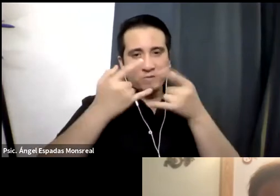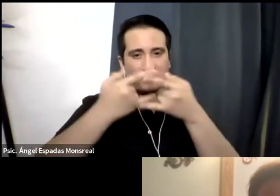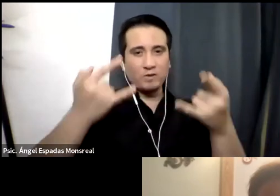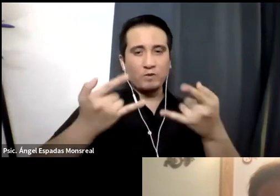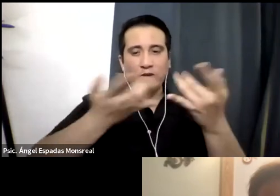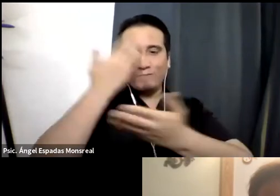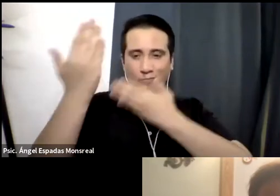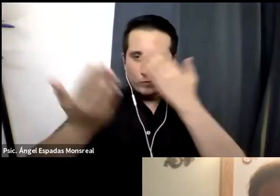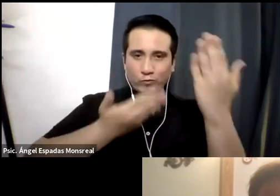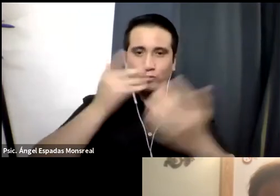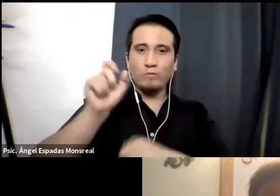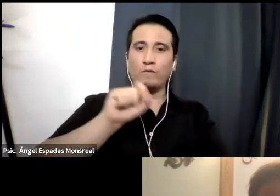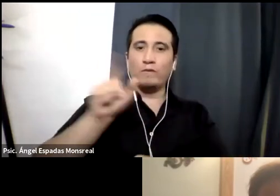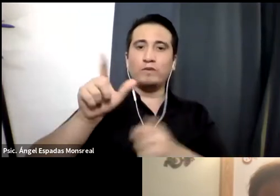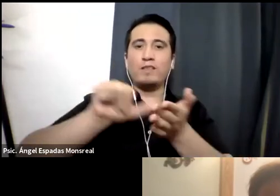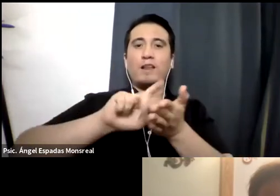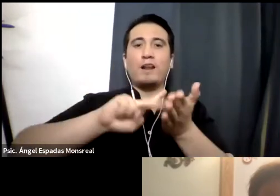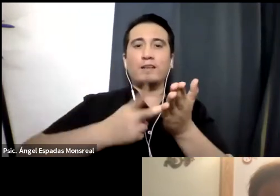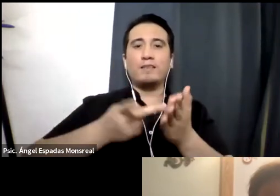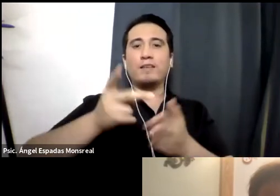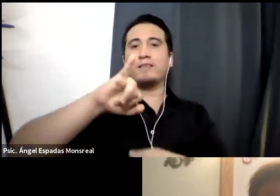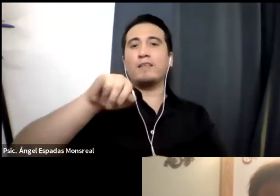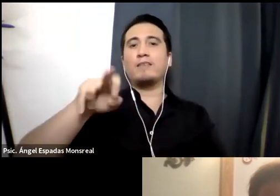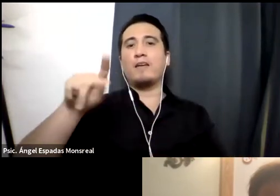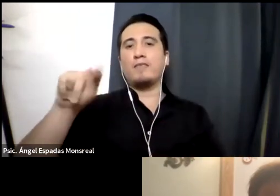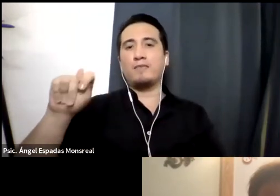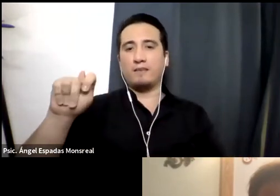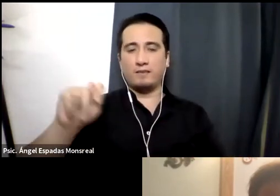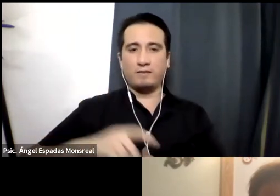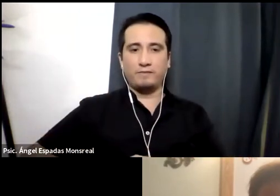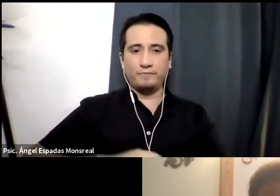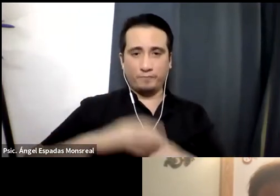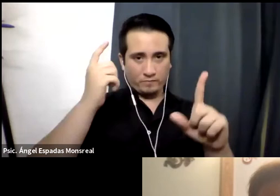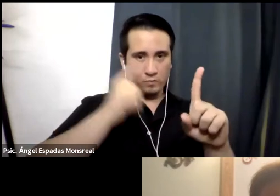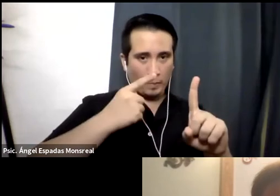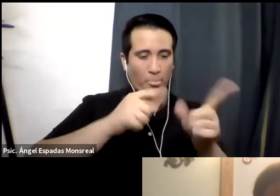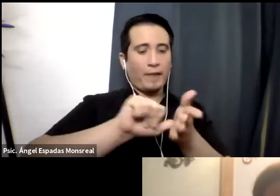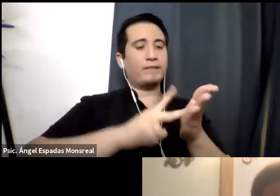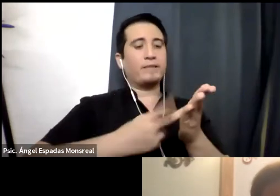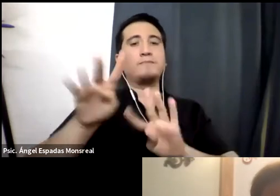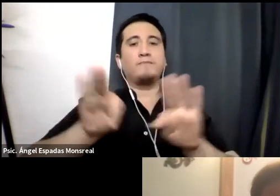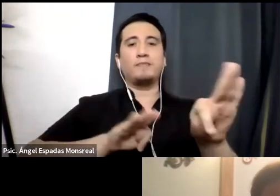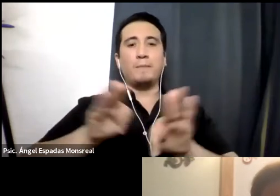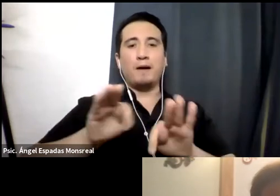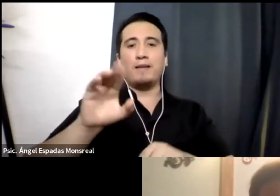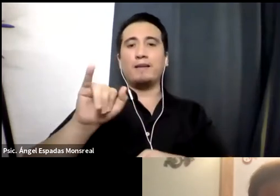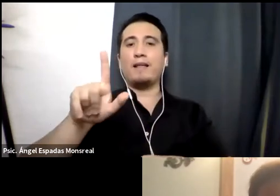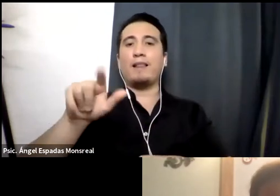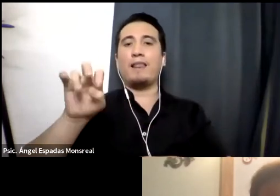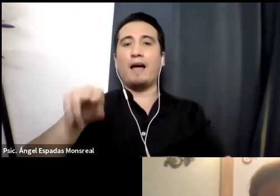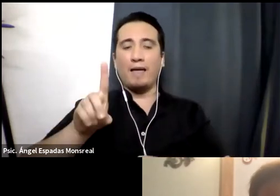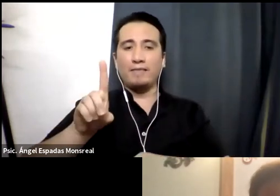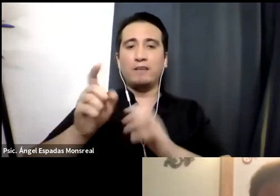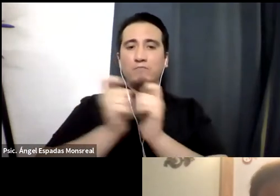formación profesional de la arquitecta Janet Jiménez. Ella es arquitecta que trabaja en Canlan, una